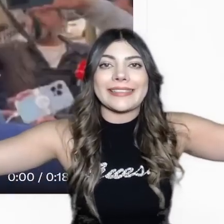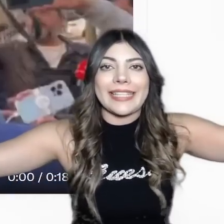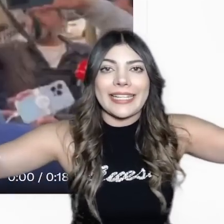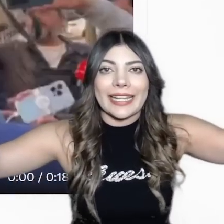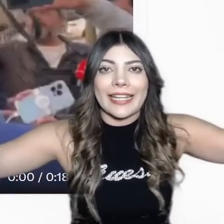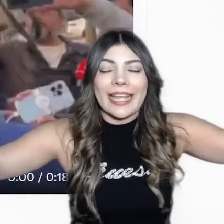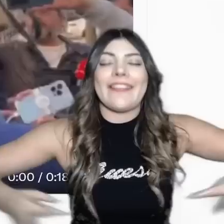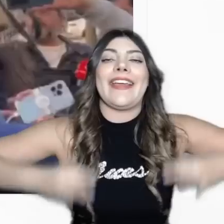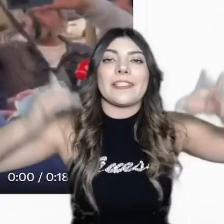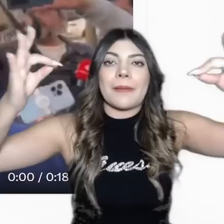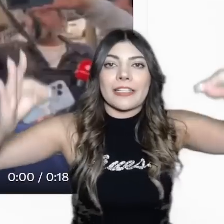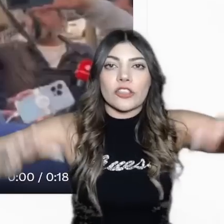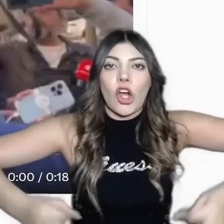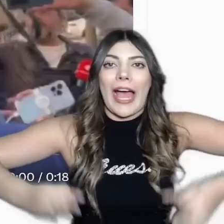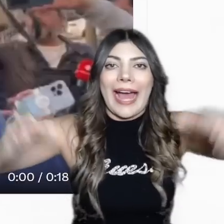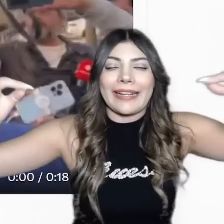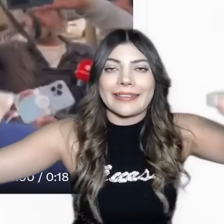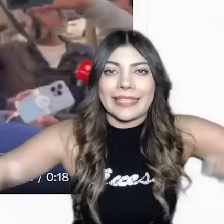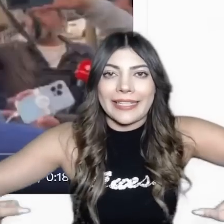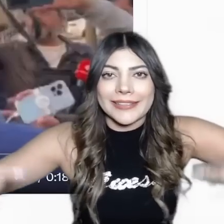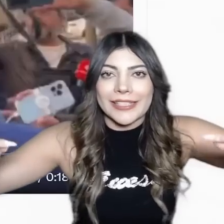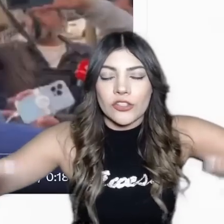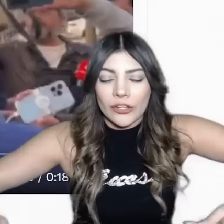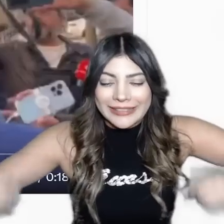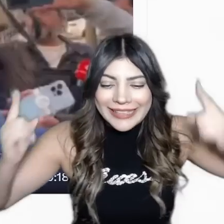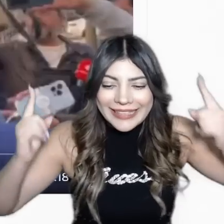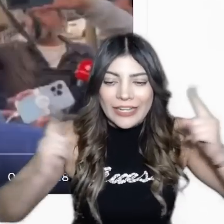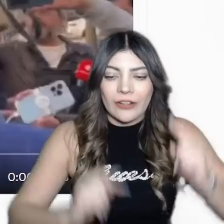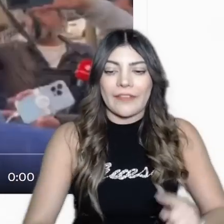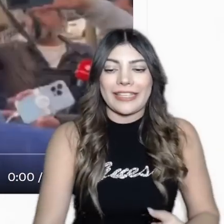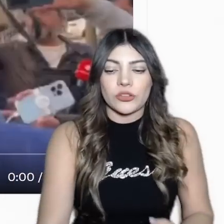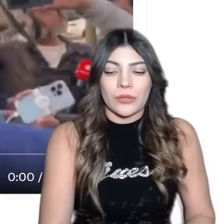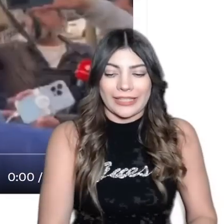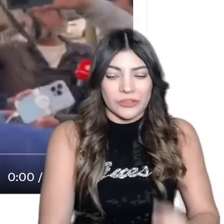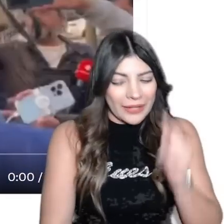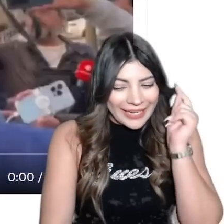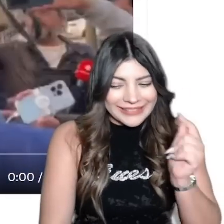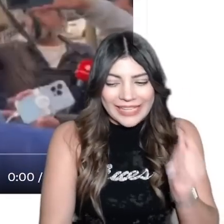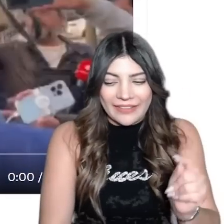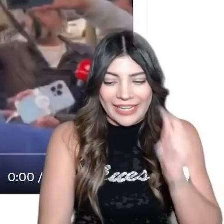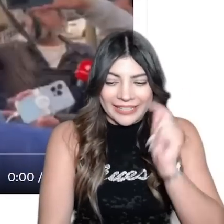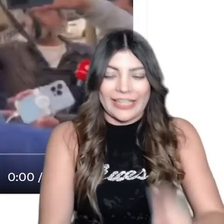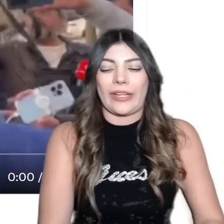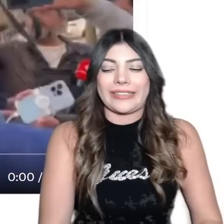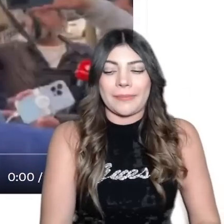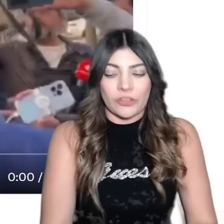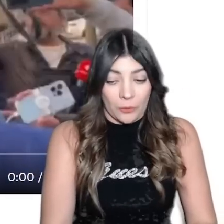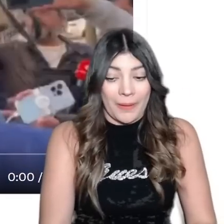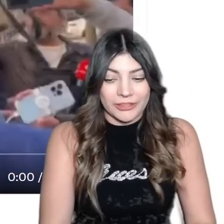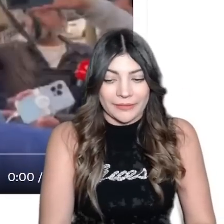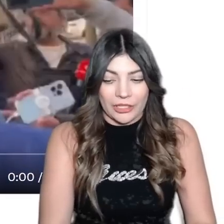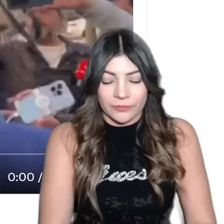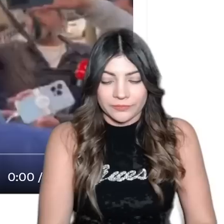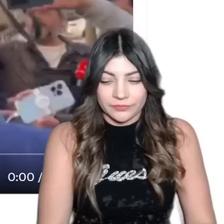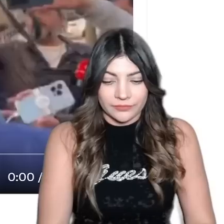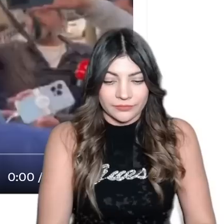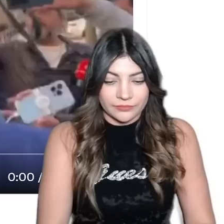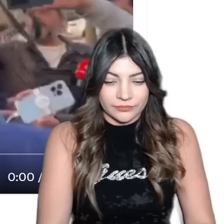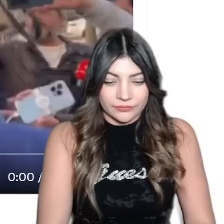con el tigre, despertó al tigre, señores, y quiero que vean su reacción. Él sabe en lo que se metió, vamos a